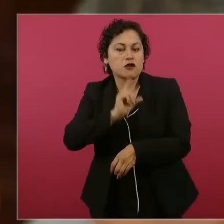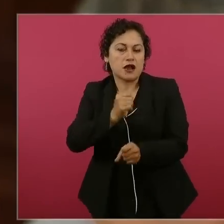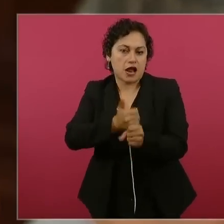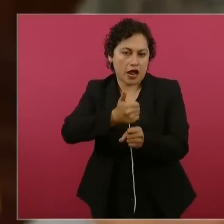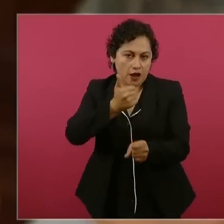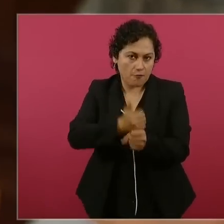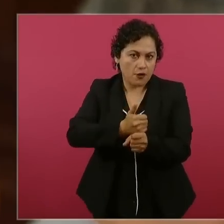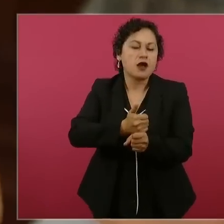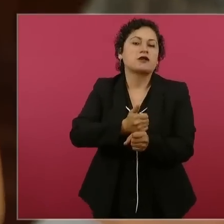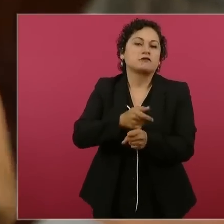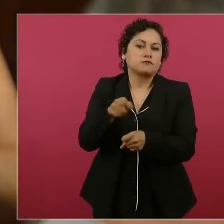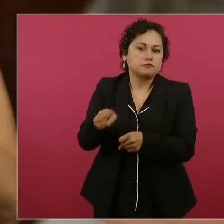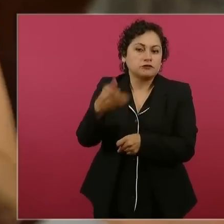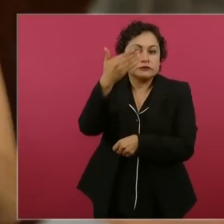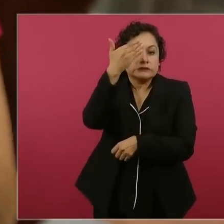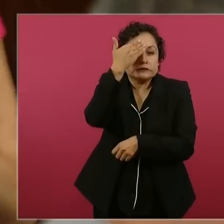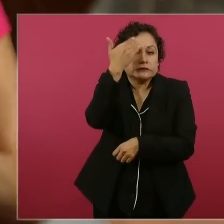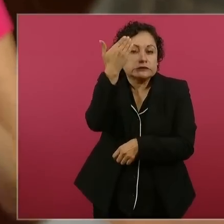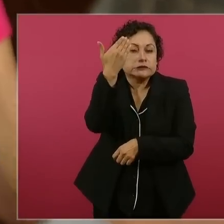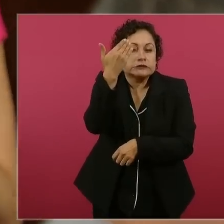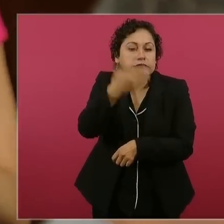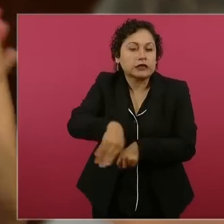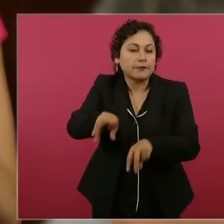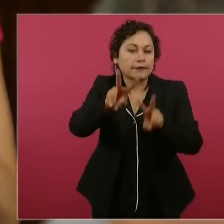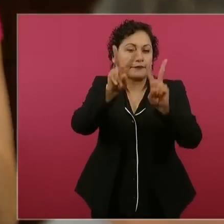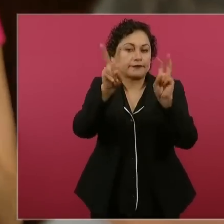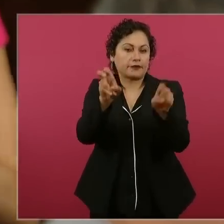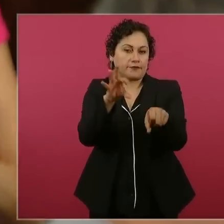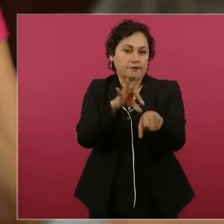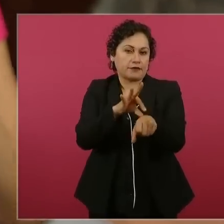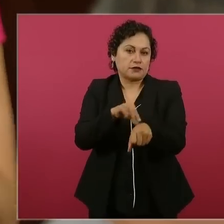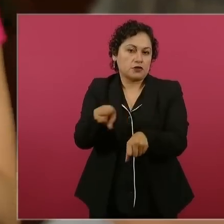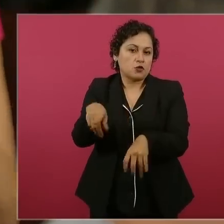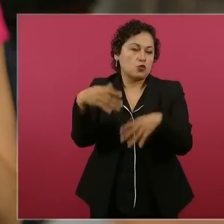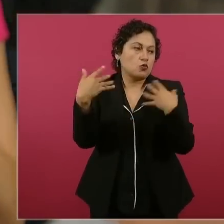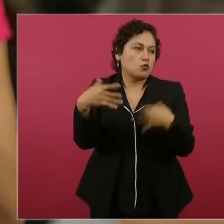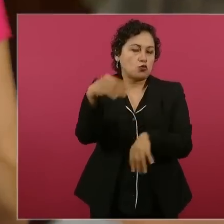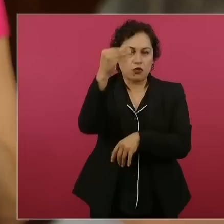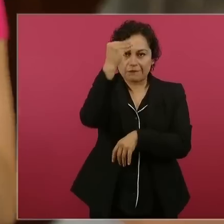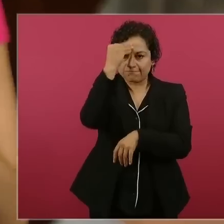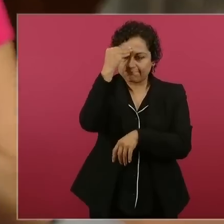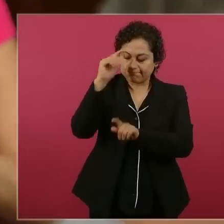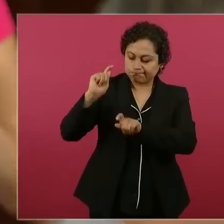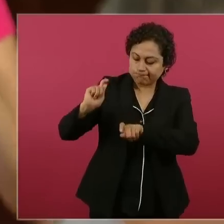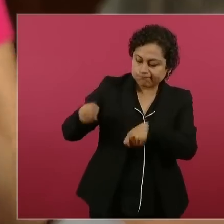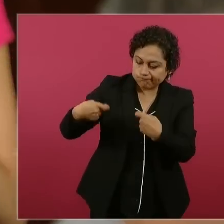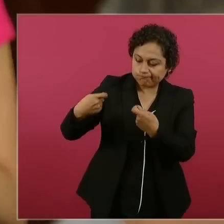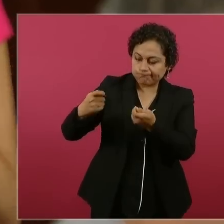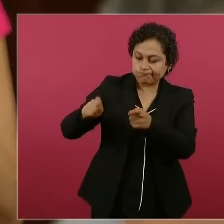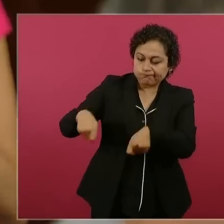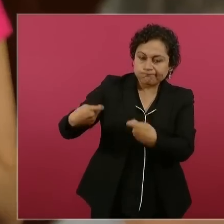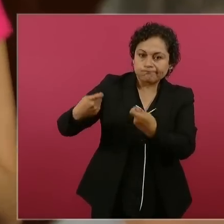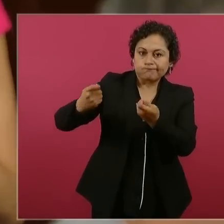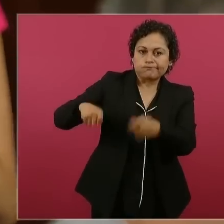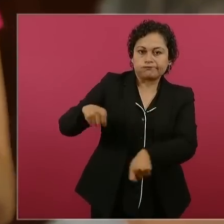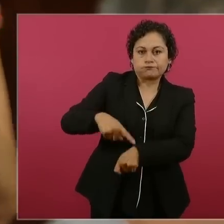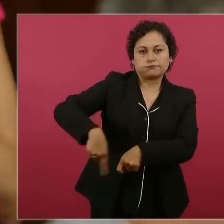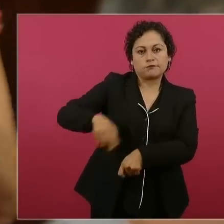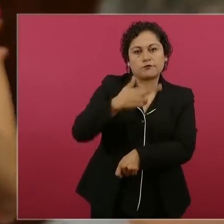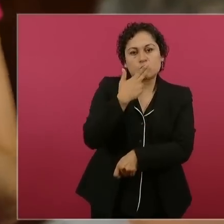medicina, que atesoran una sabiduría y un gran conocimiento heredado generación tras generación.